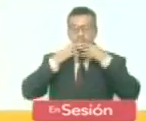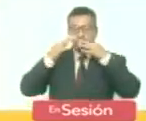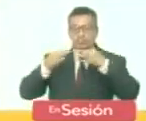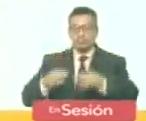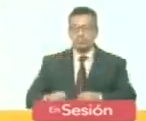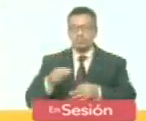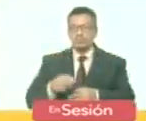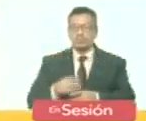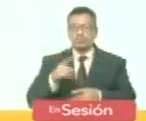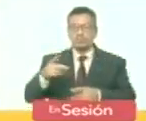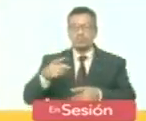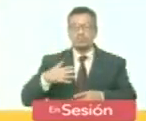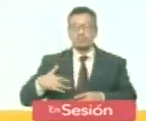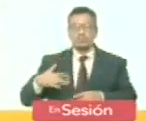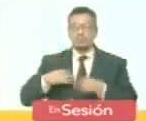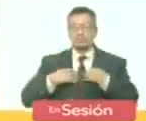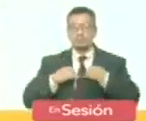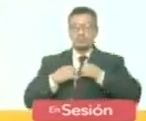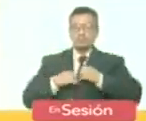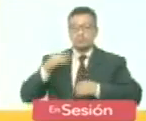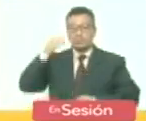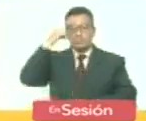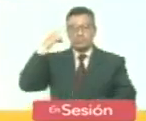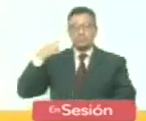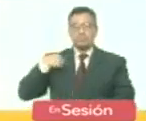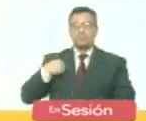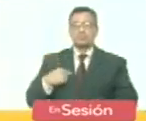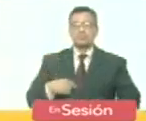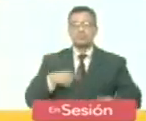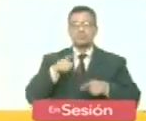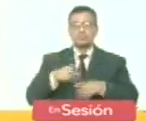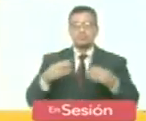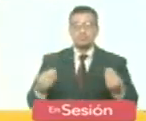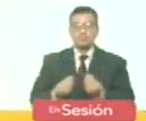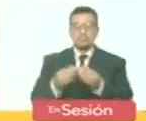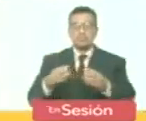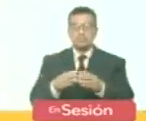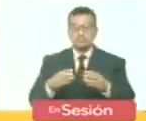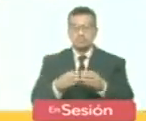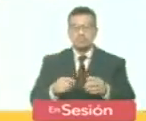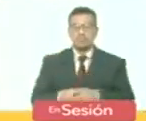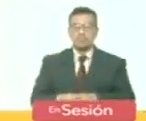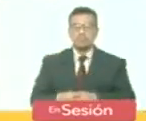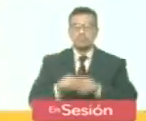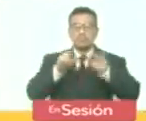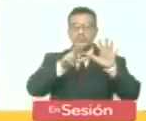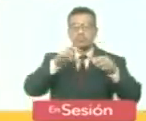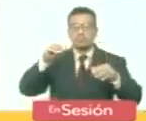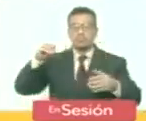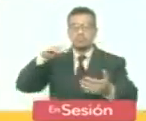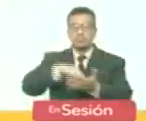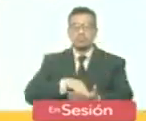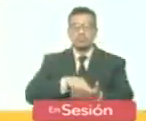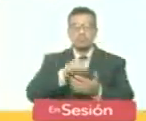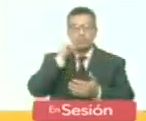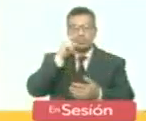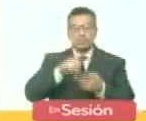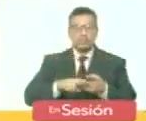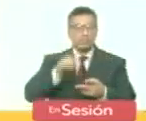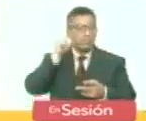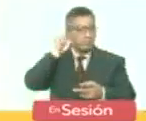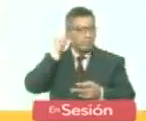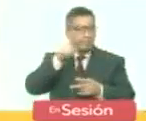verdaderamente nos sentimos orgullosos de que este componente con 80.000 hombres y mujeres